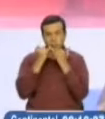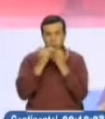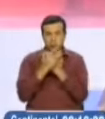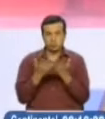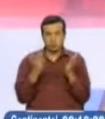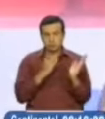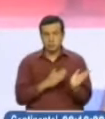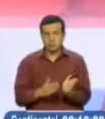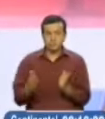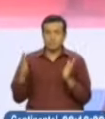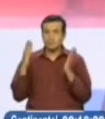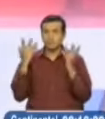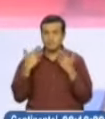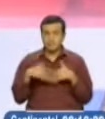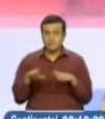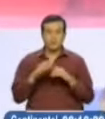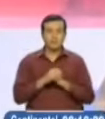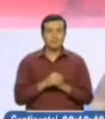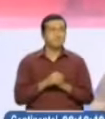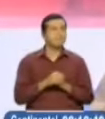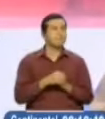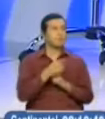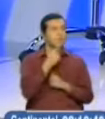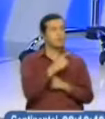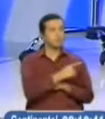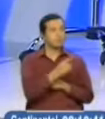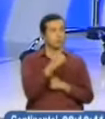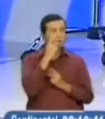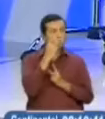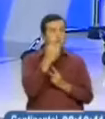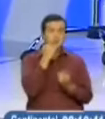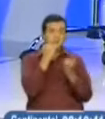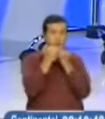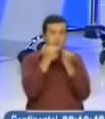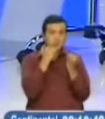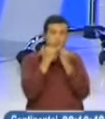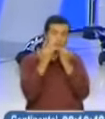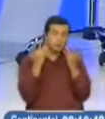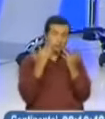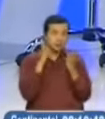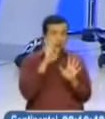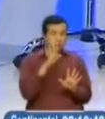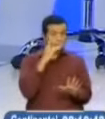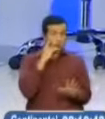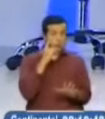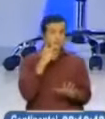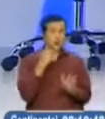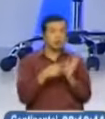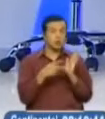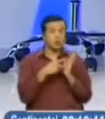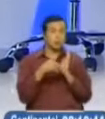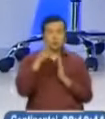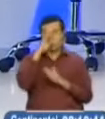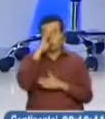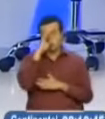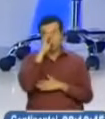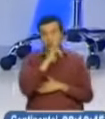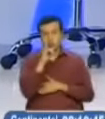Y de que es fundamental buscar acercamientos. Ahí hay un error. Pero vamos al otro lado. ¿Qué pasa con esa izquierda